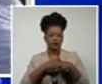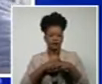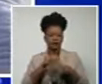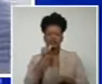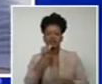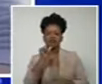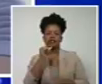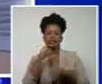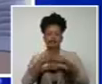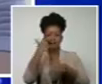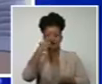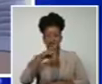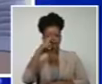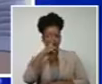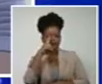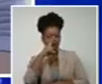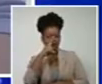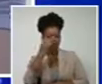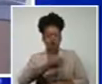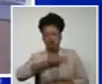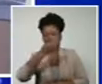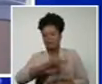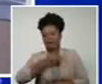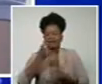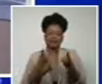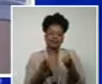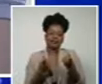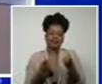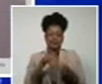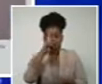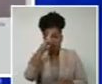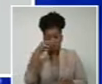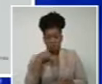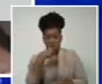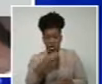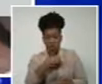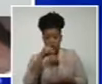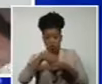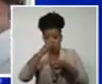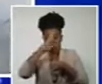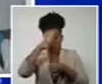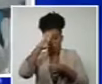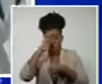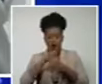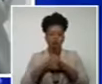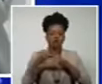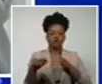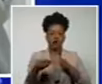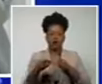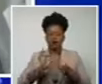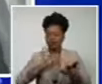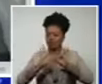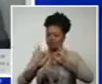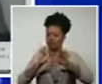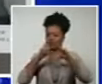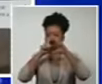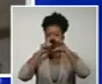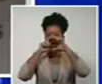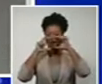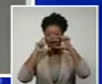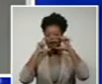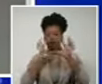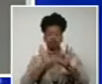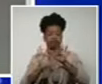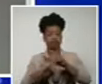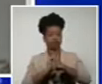experiencias y reflexiona acerca de la necesidad de que los médicos dentro y fuera de Cuba extremen los cuidados para protegerse de la COVID-19. Un joven que fue